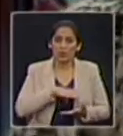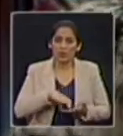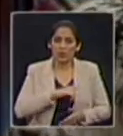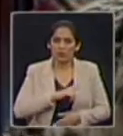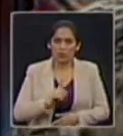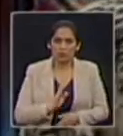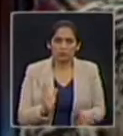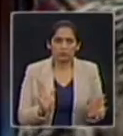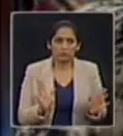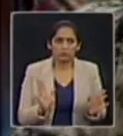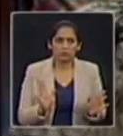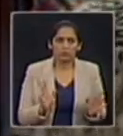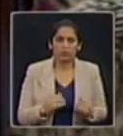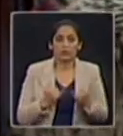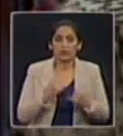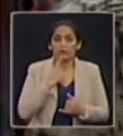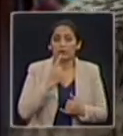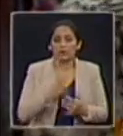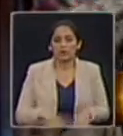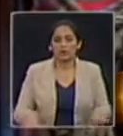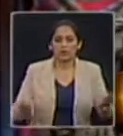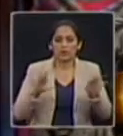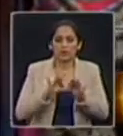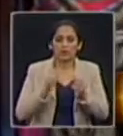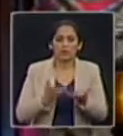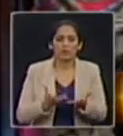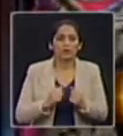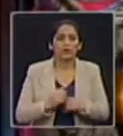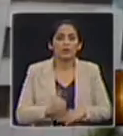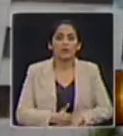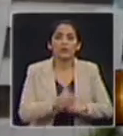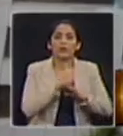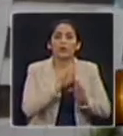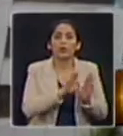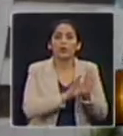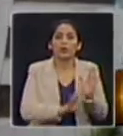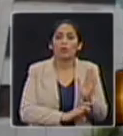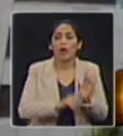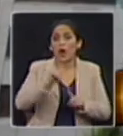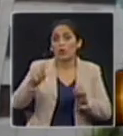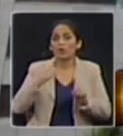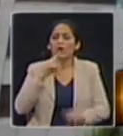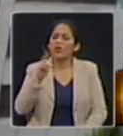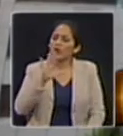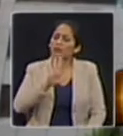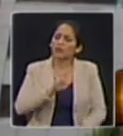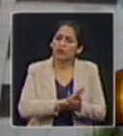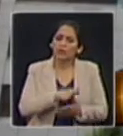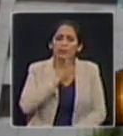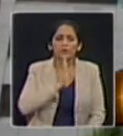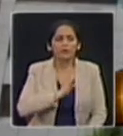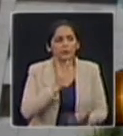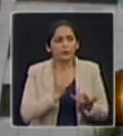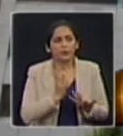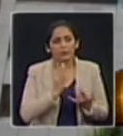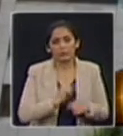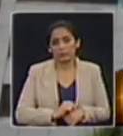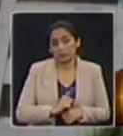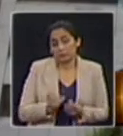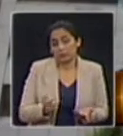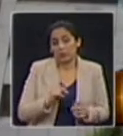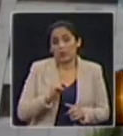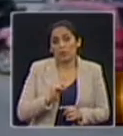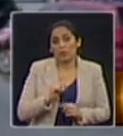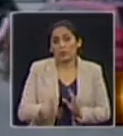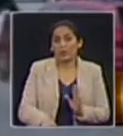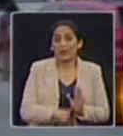de la institucionalidad, afirman que hay que darle tiempo a la Corte para el pronunciamiento, aunque según la Ley de Control Constitucional los